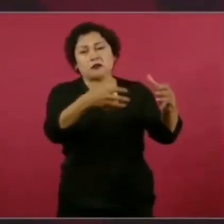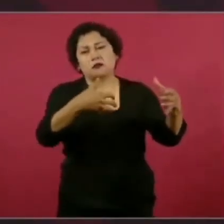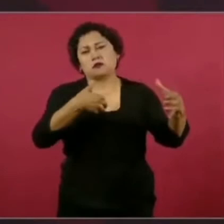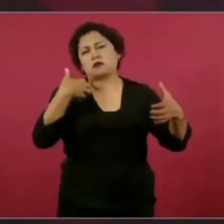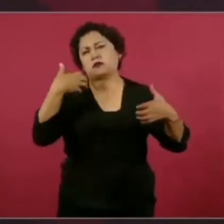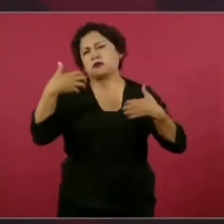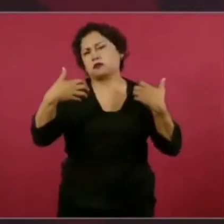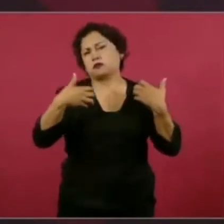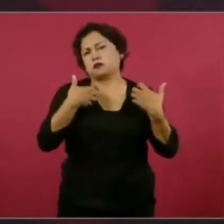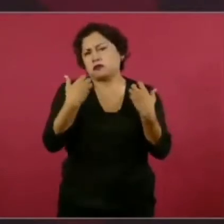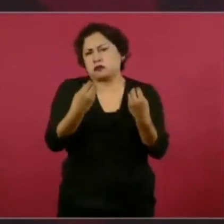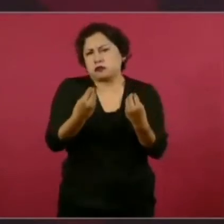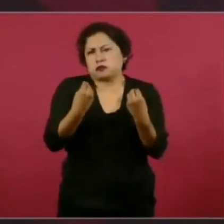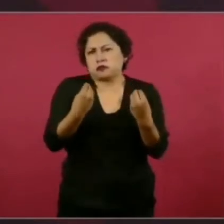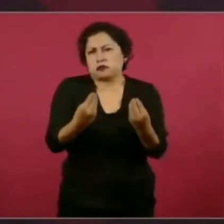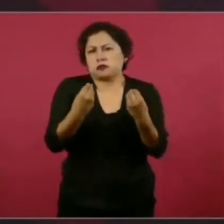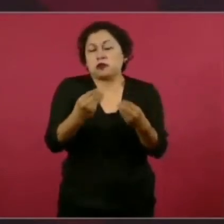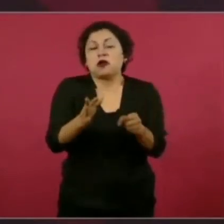que